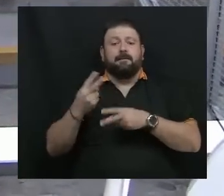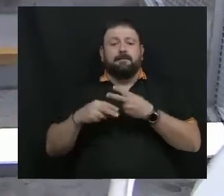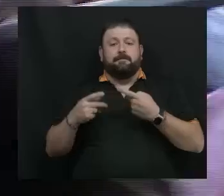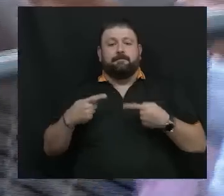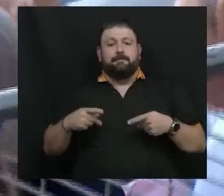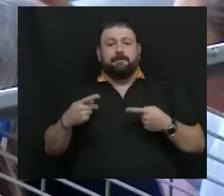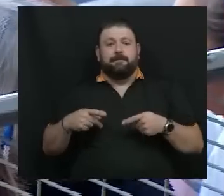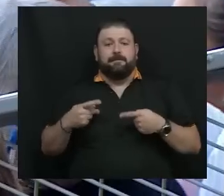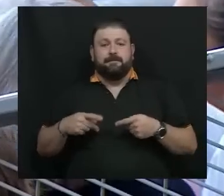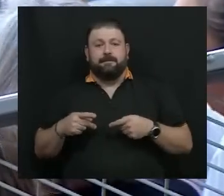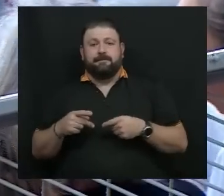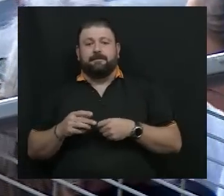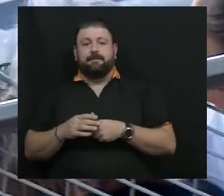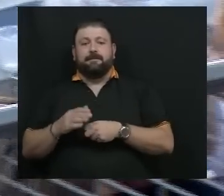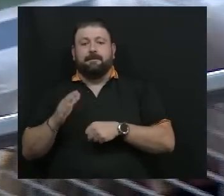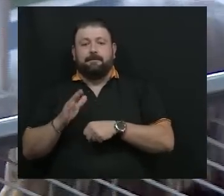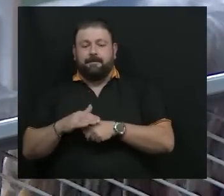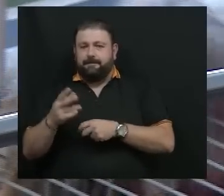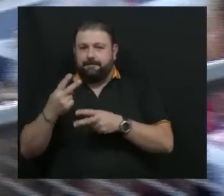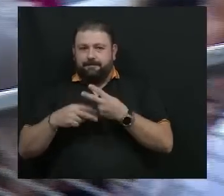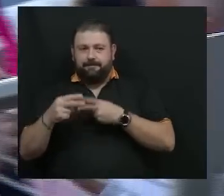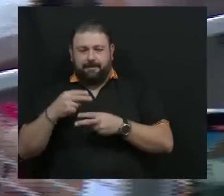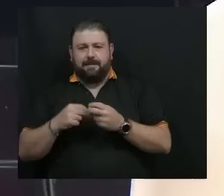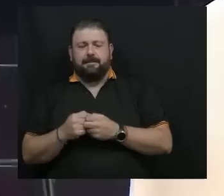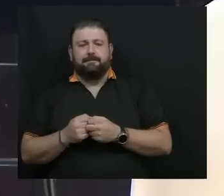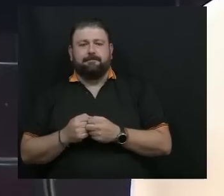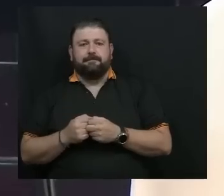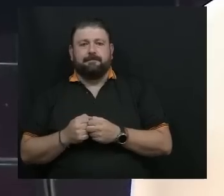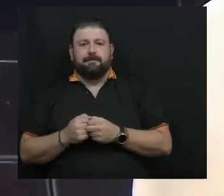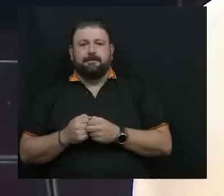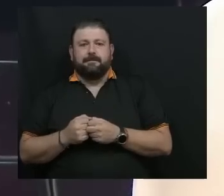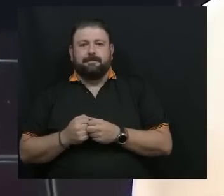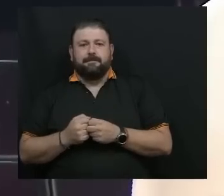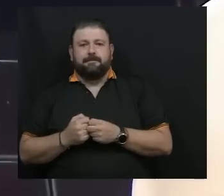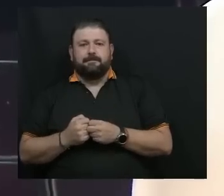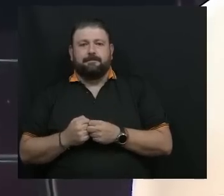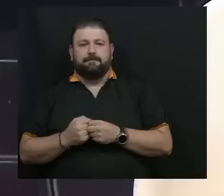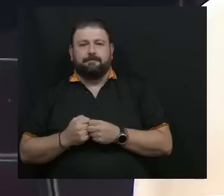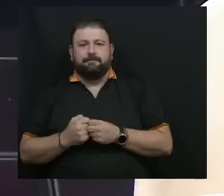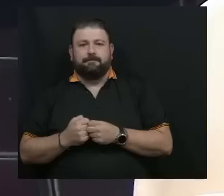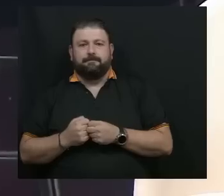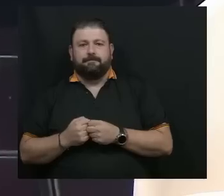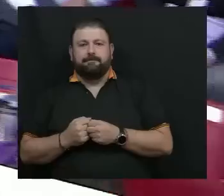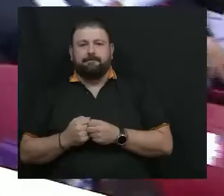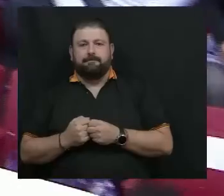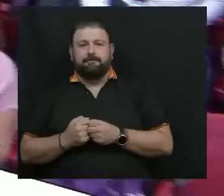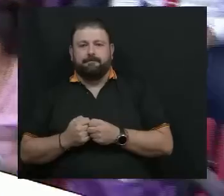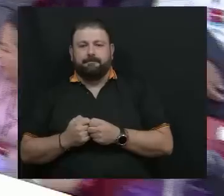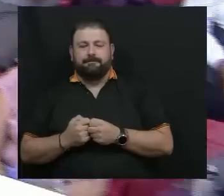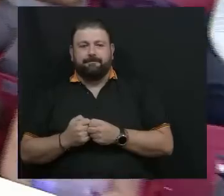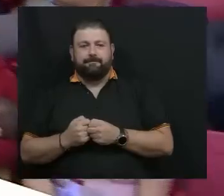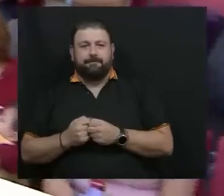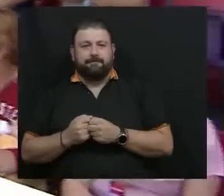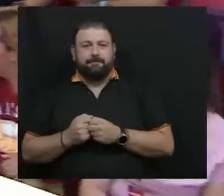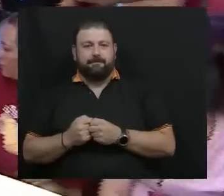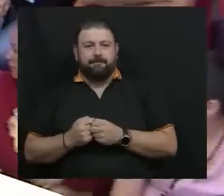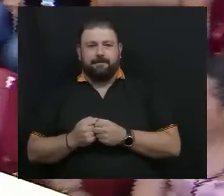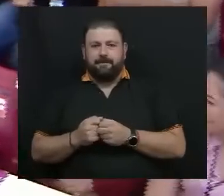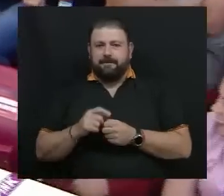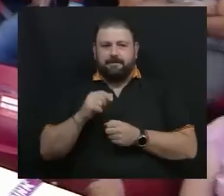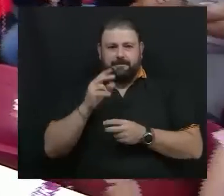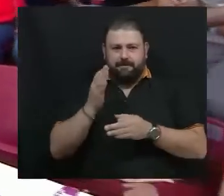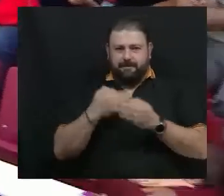ver, el primero que llegue. A ver, ven rápido, ven tú. La primera que llegue o el primero que llegue, ven. Por favor, sin miedo, sin pena.